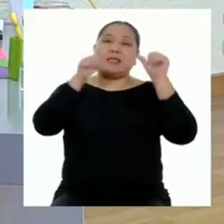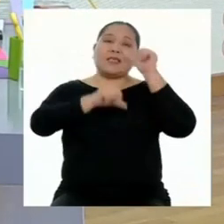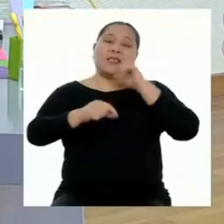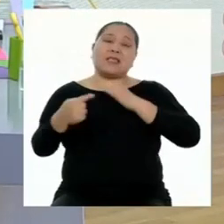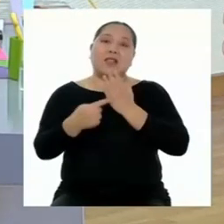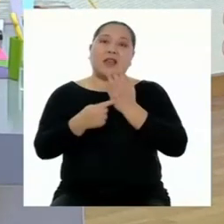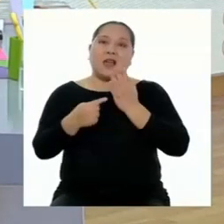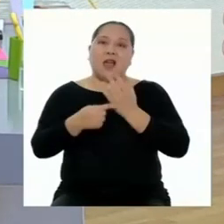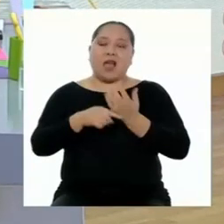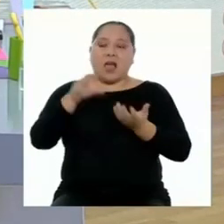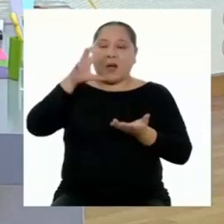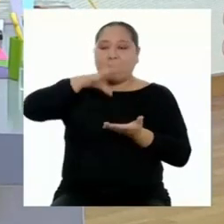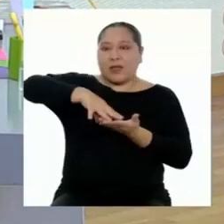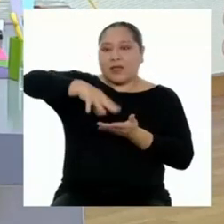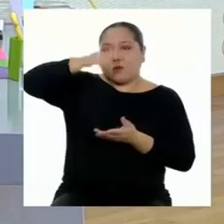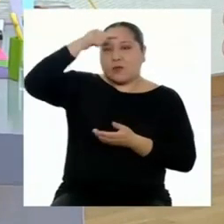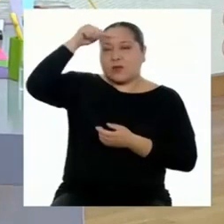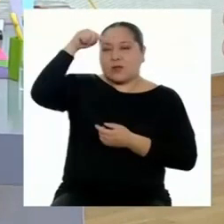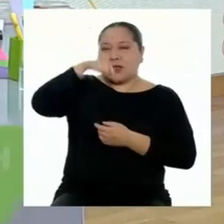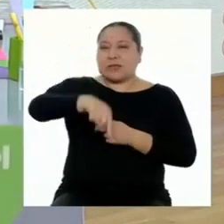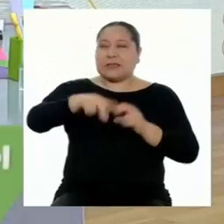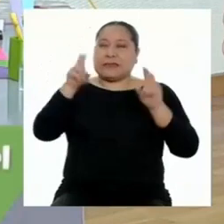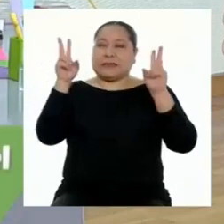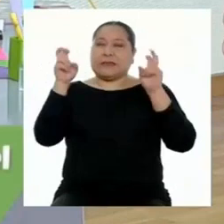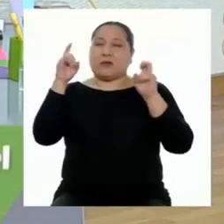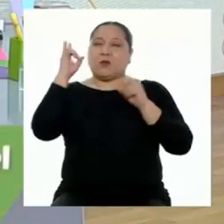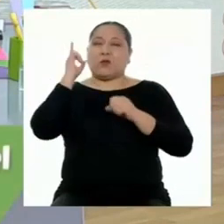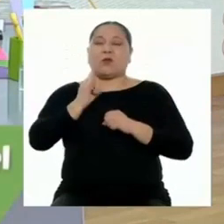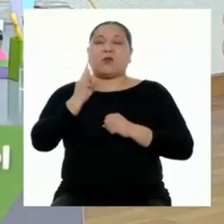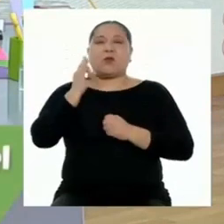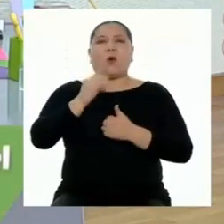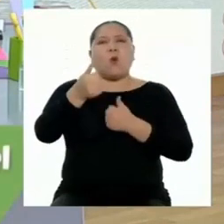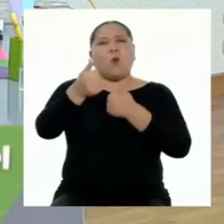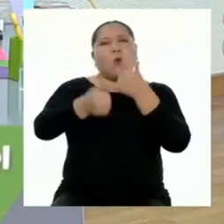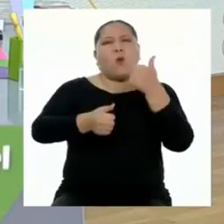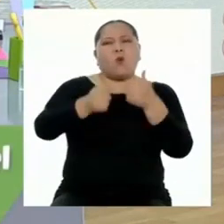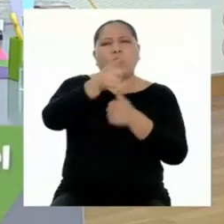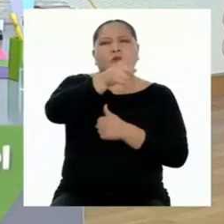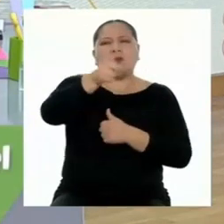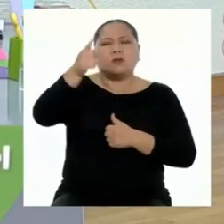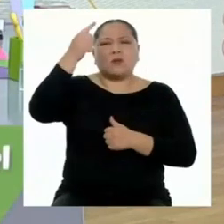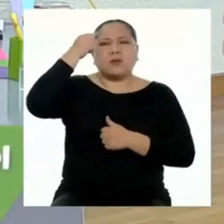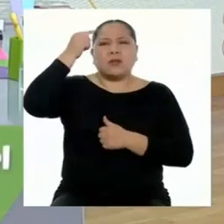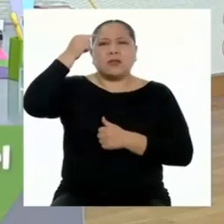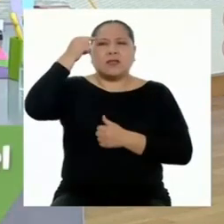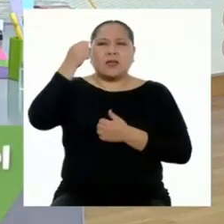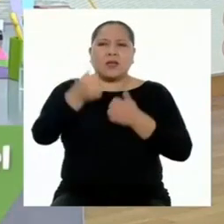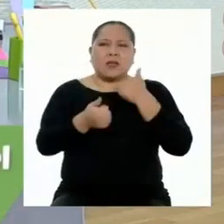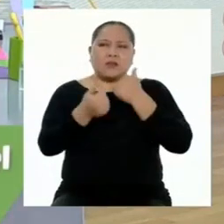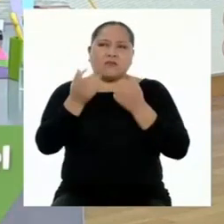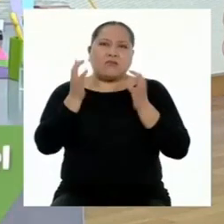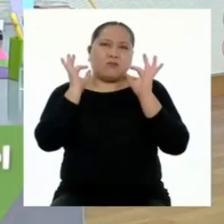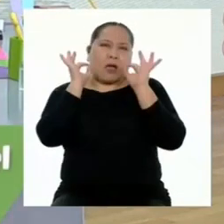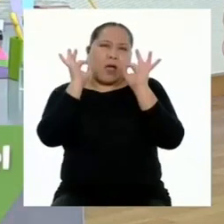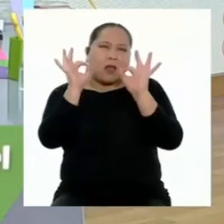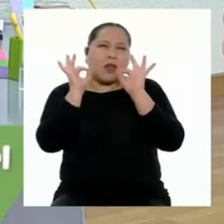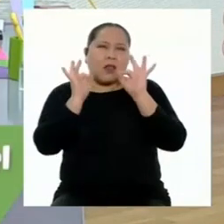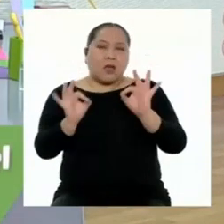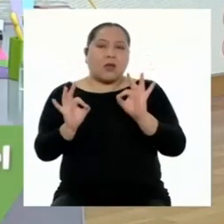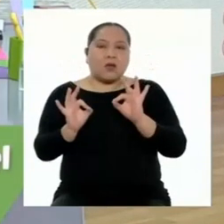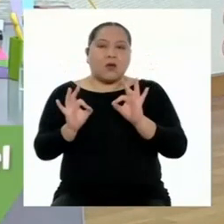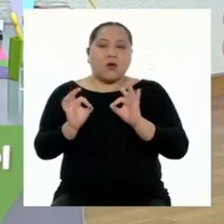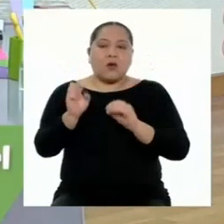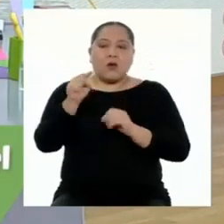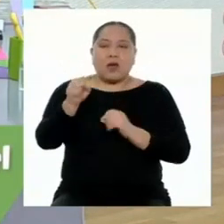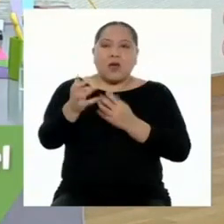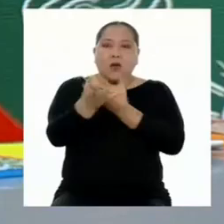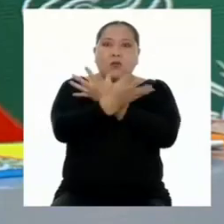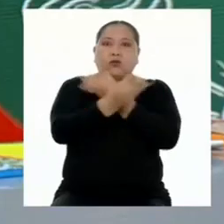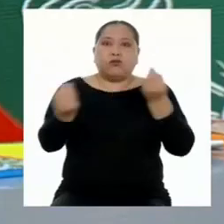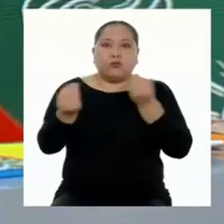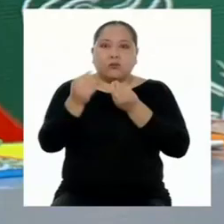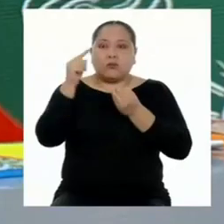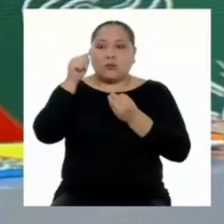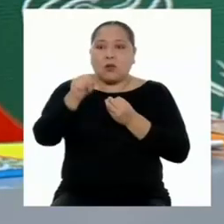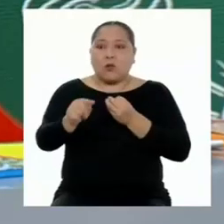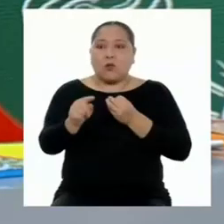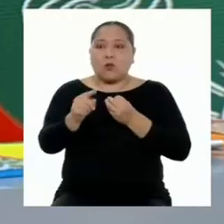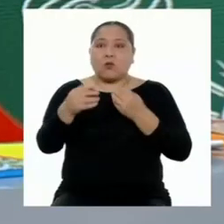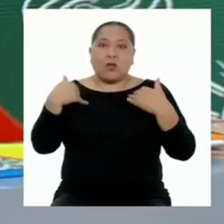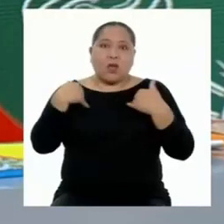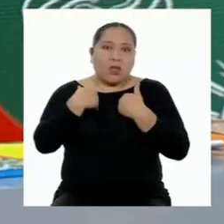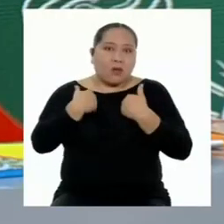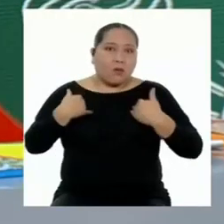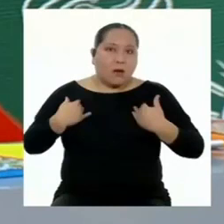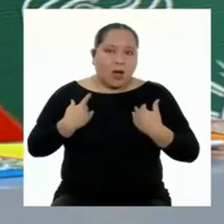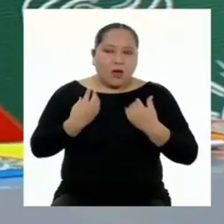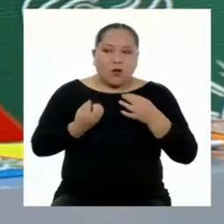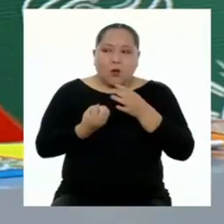sobre este urgente tema? ¿Cuáles consideran que son las causas del peligro de extinción de un ser vivo?